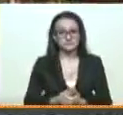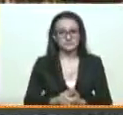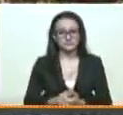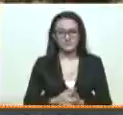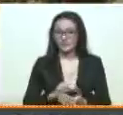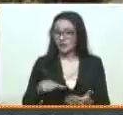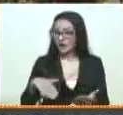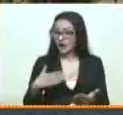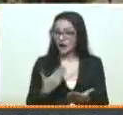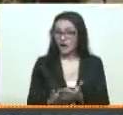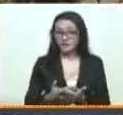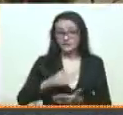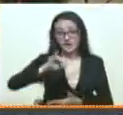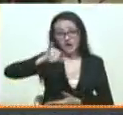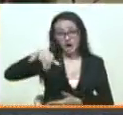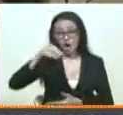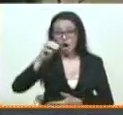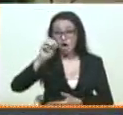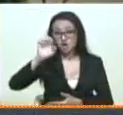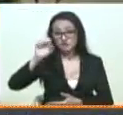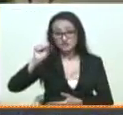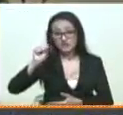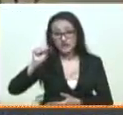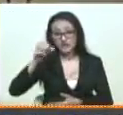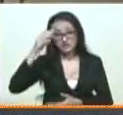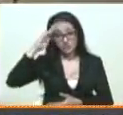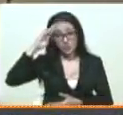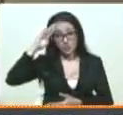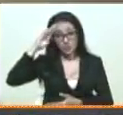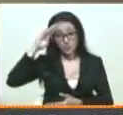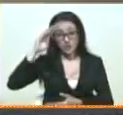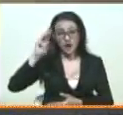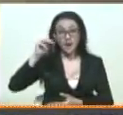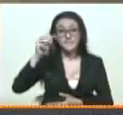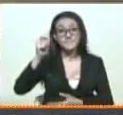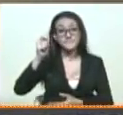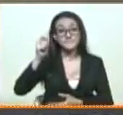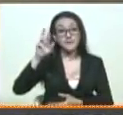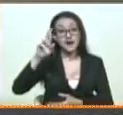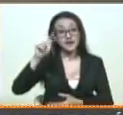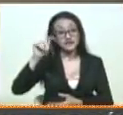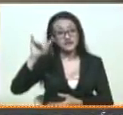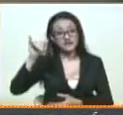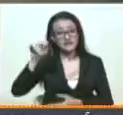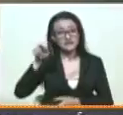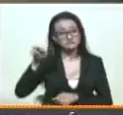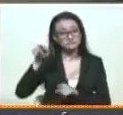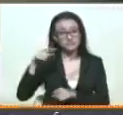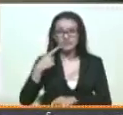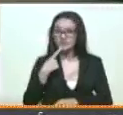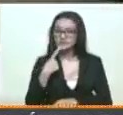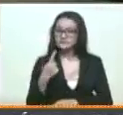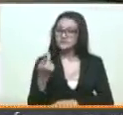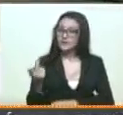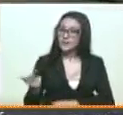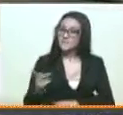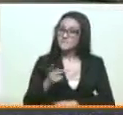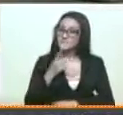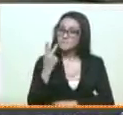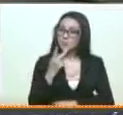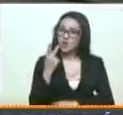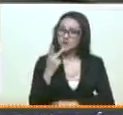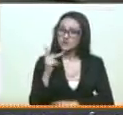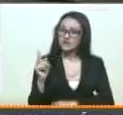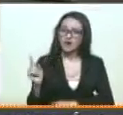Hasta José Martí, quien nos dice que en política lo único